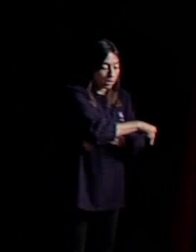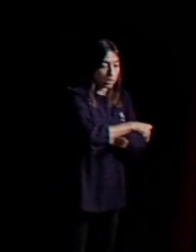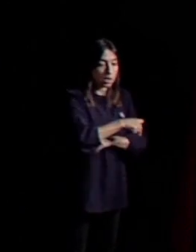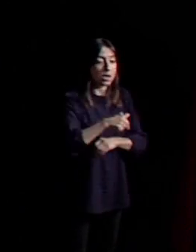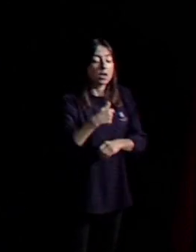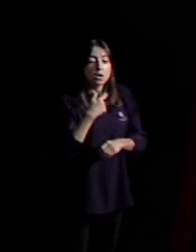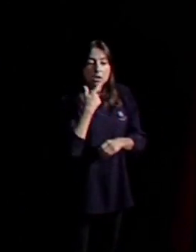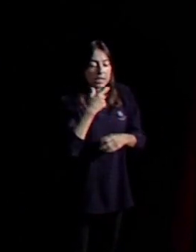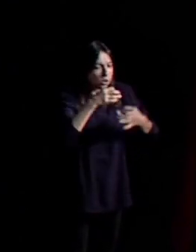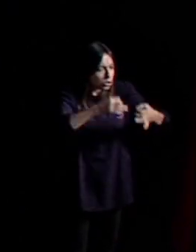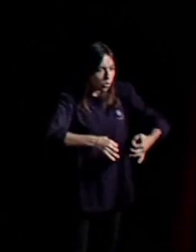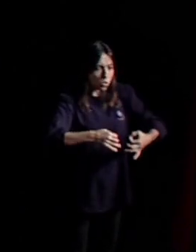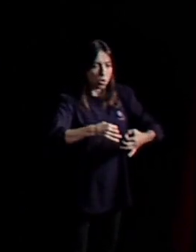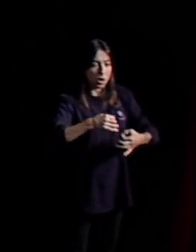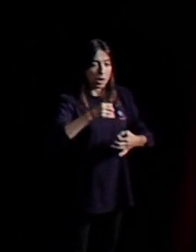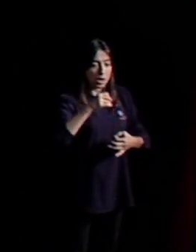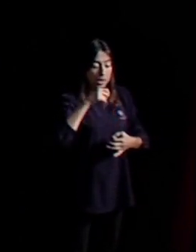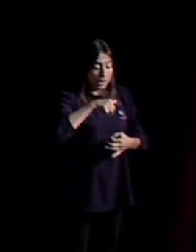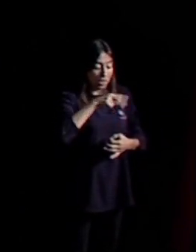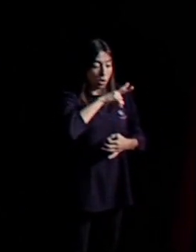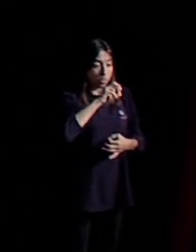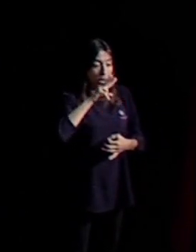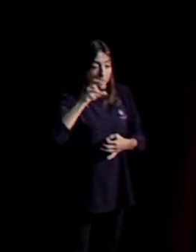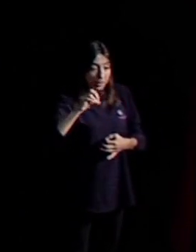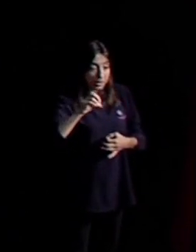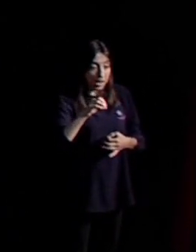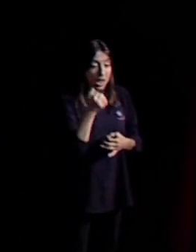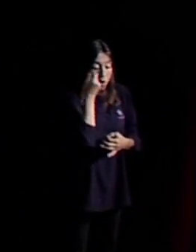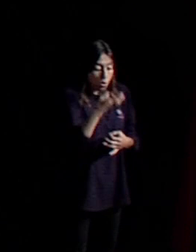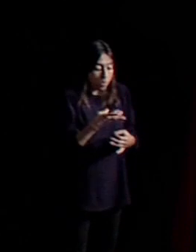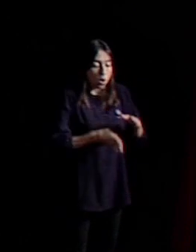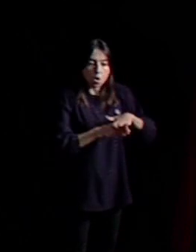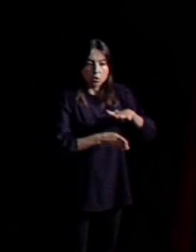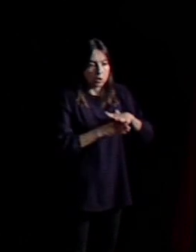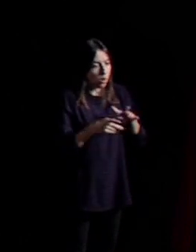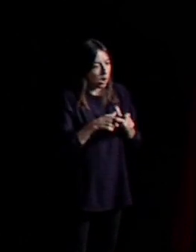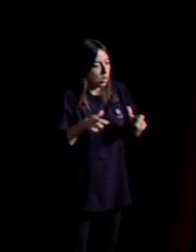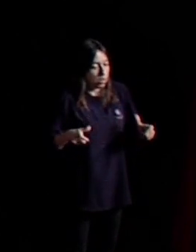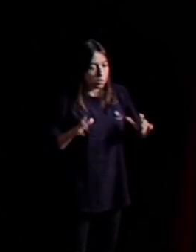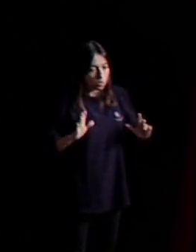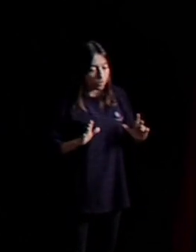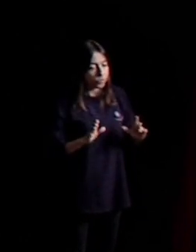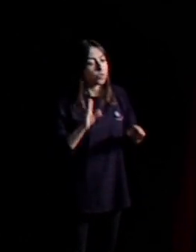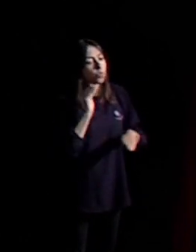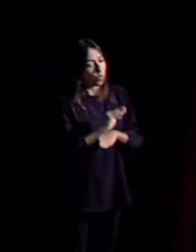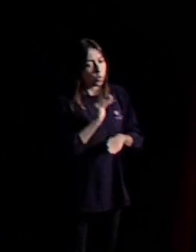2020 la cifra sigue creciendo. Por eso les digo que ojo. Ojo